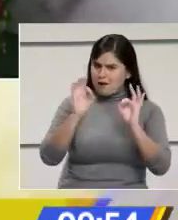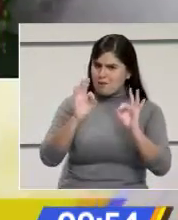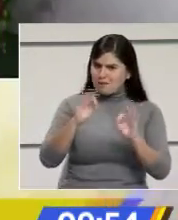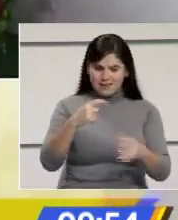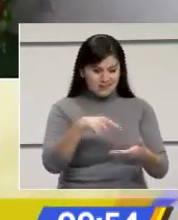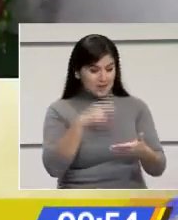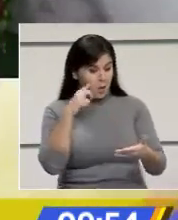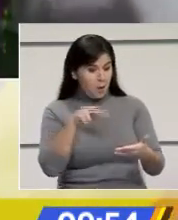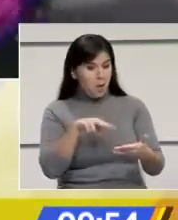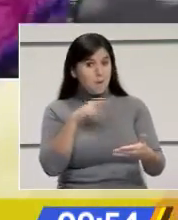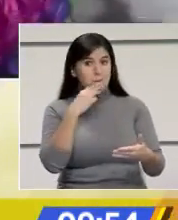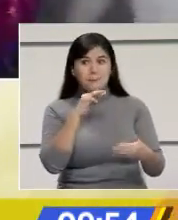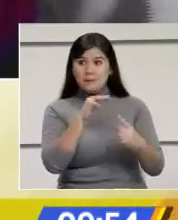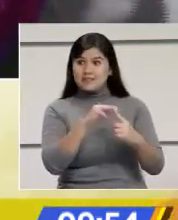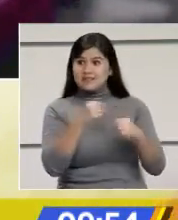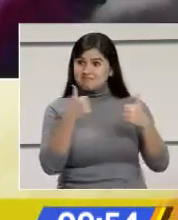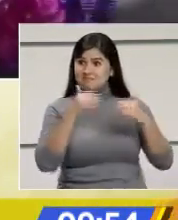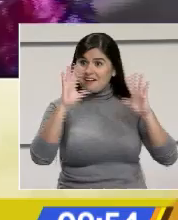las